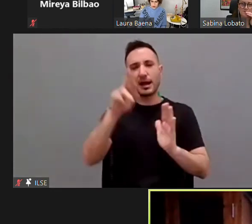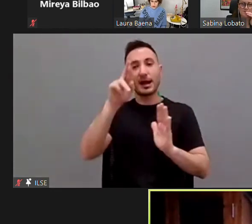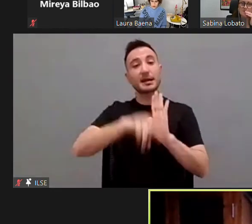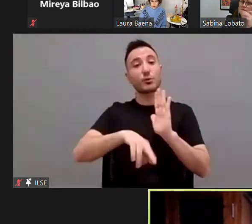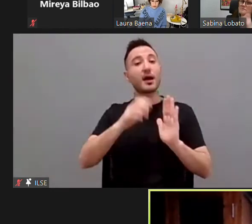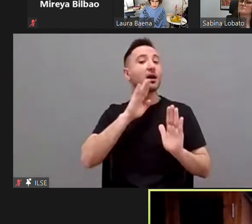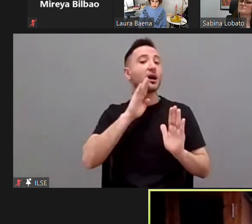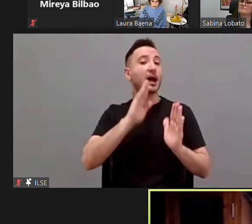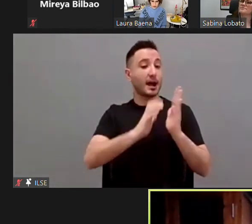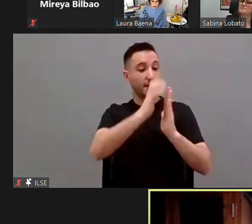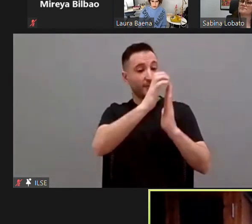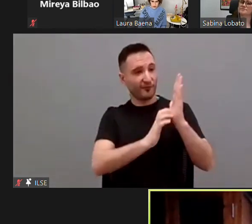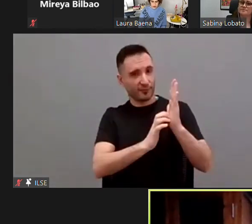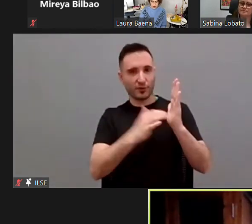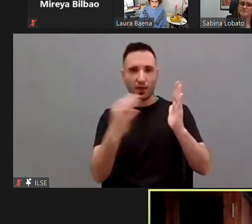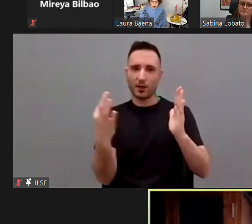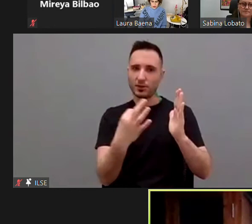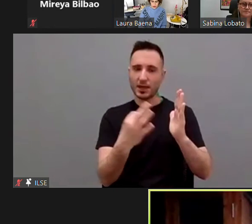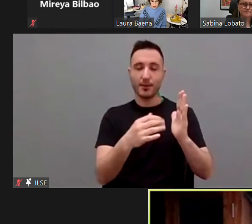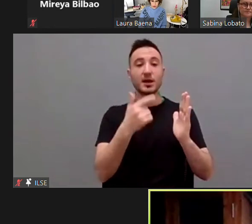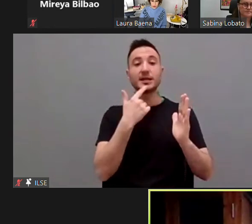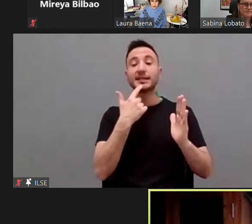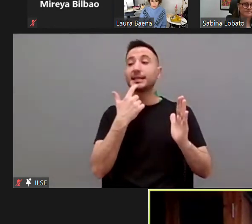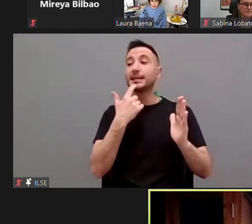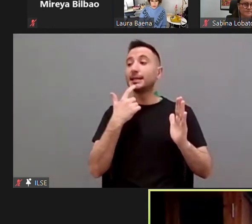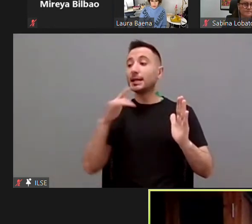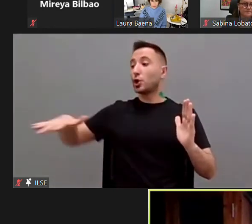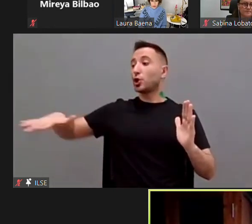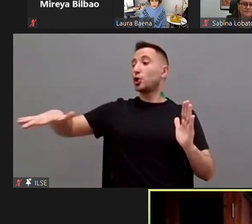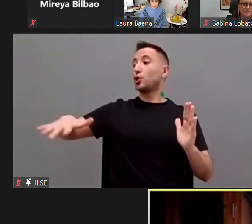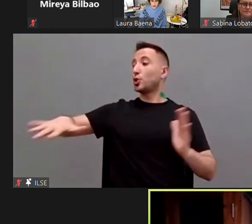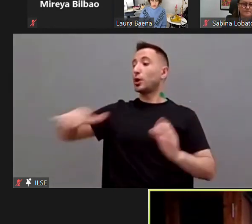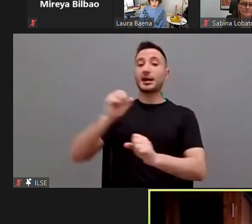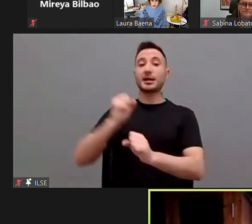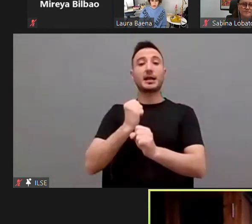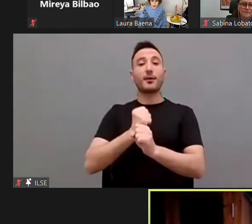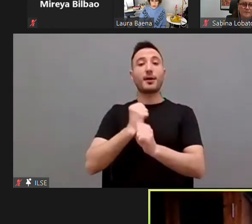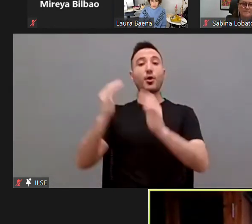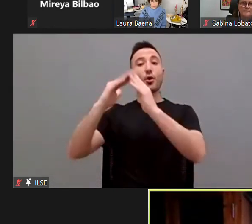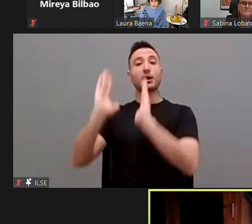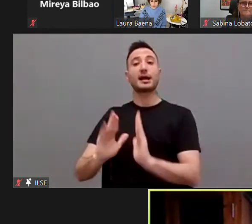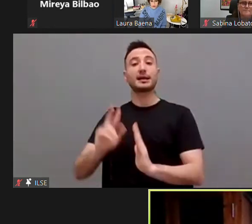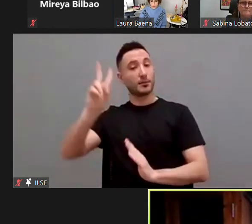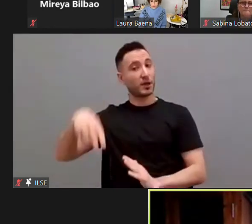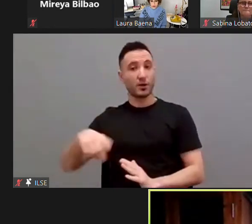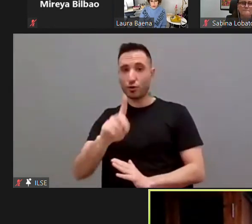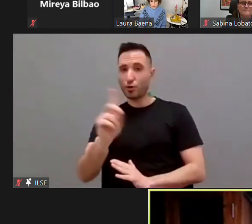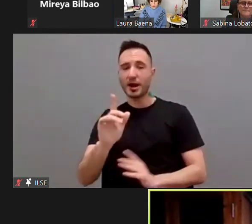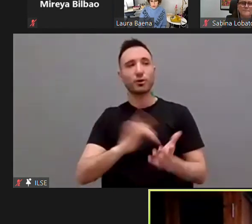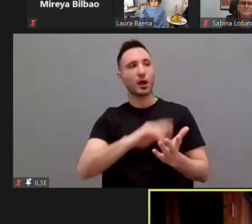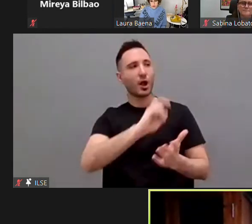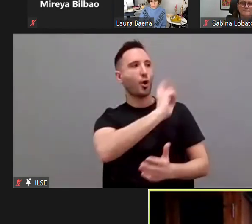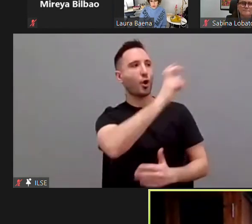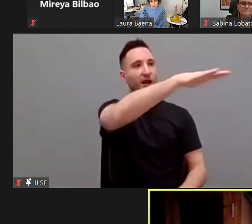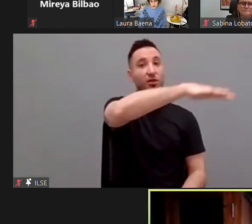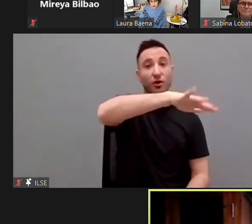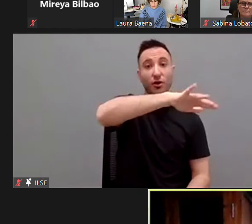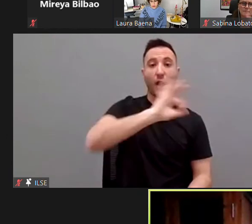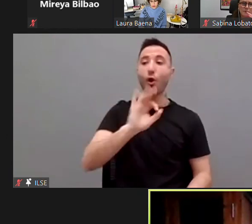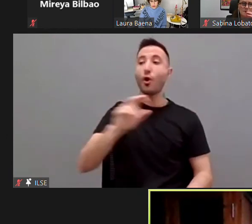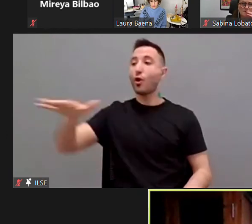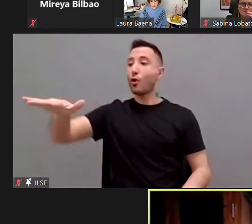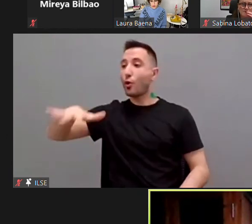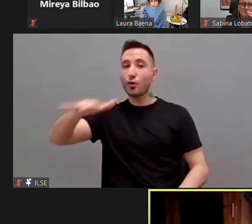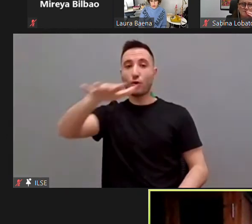lo tanto, si el lugar de trabajo no es su domicilio, es otro sitio, y no es uno, sino 2 o 3, habrá que